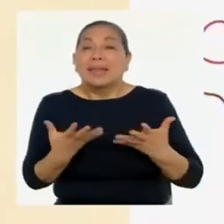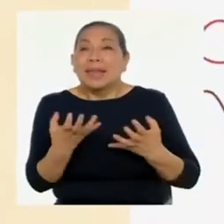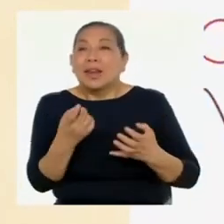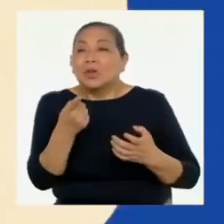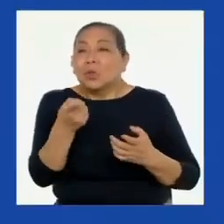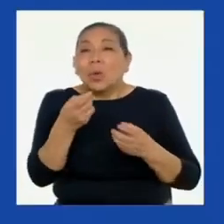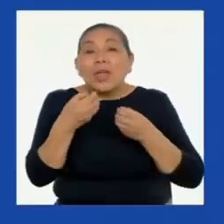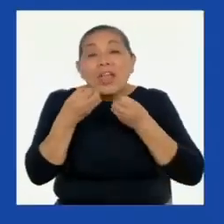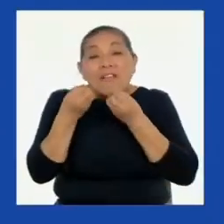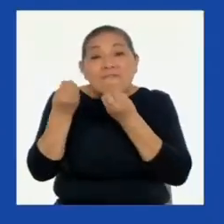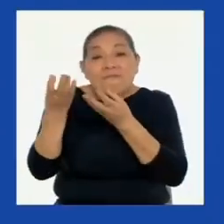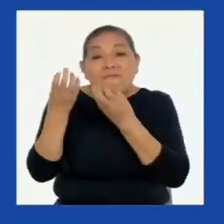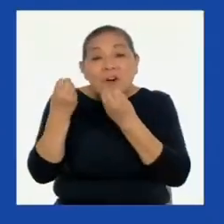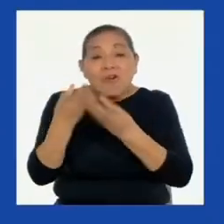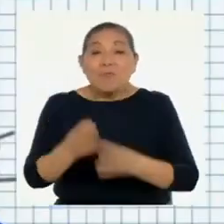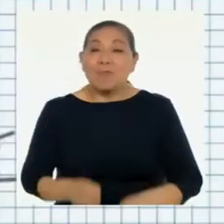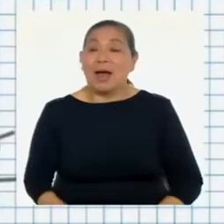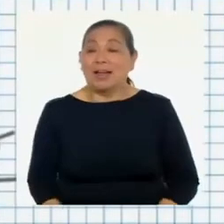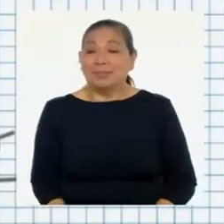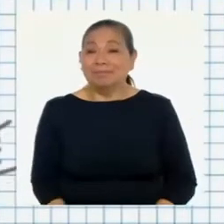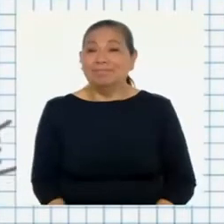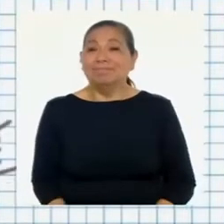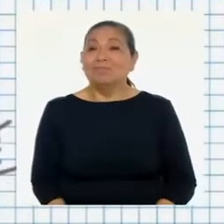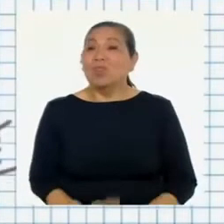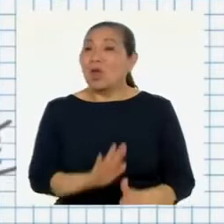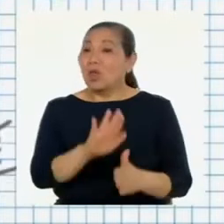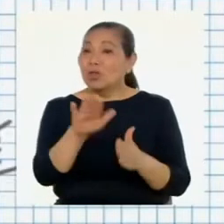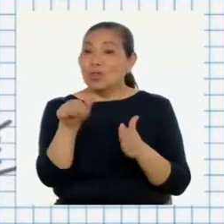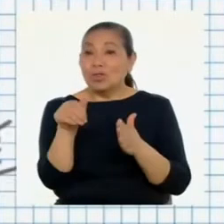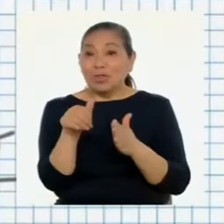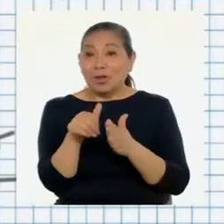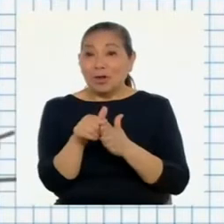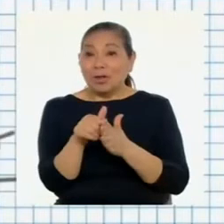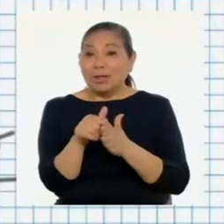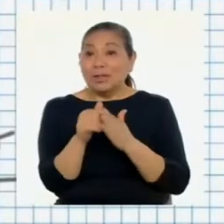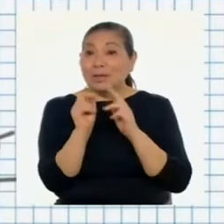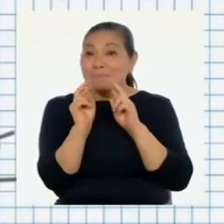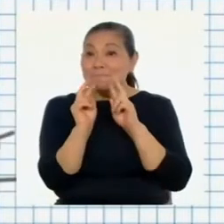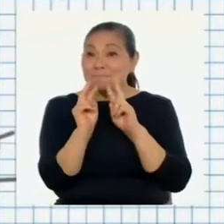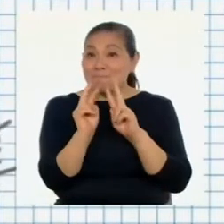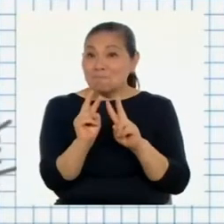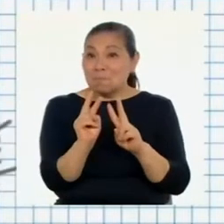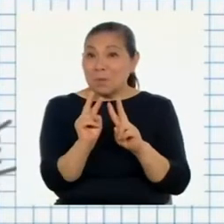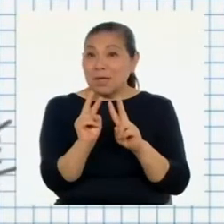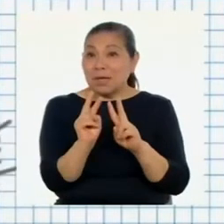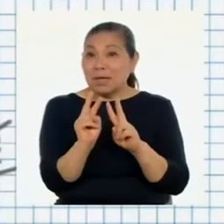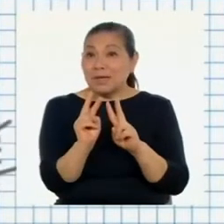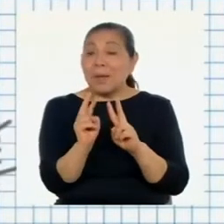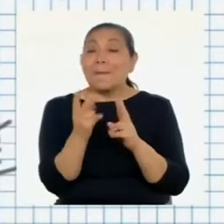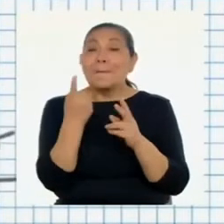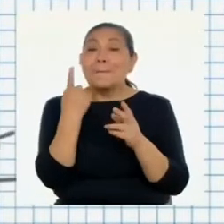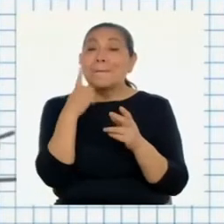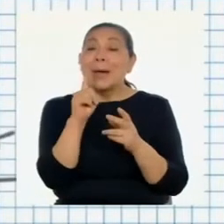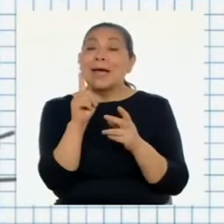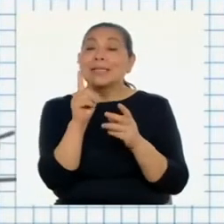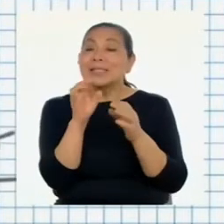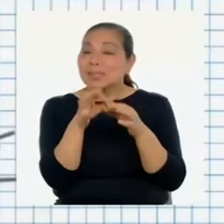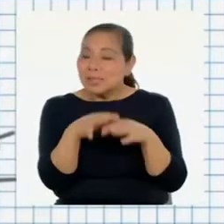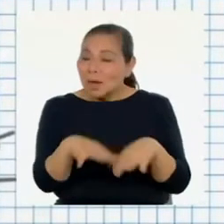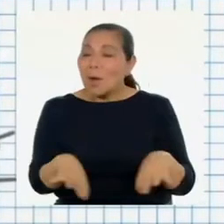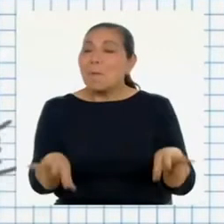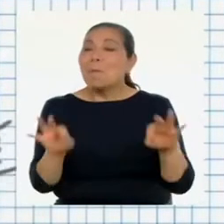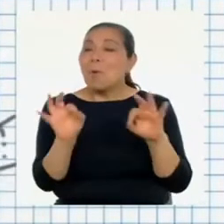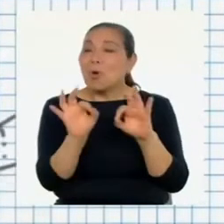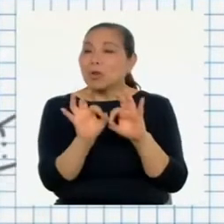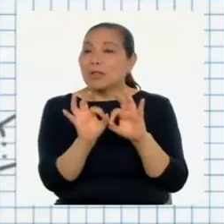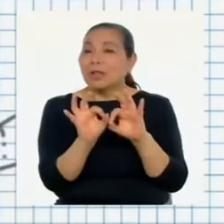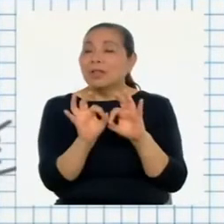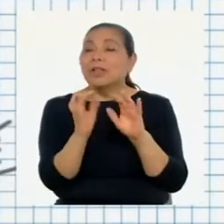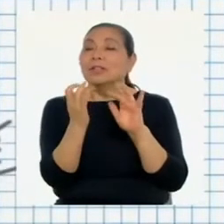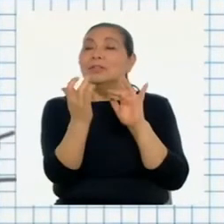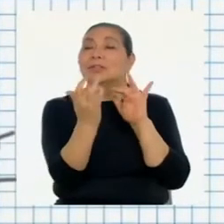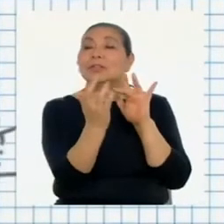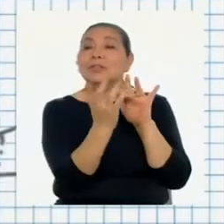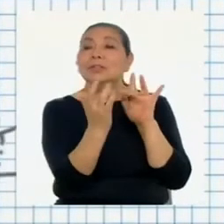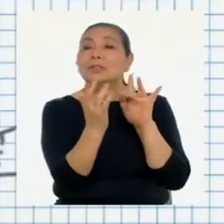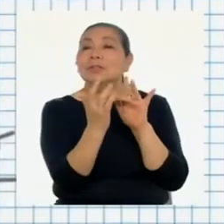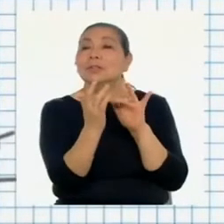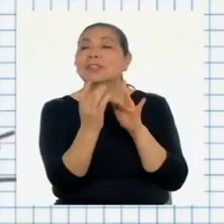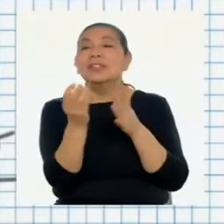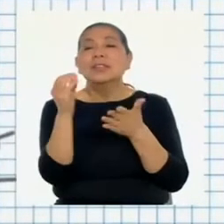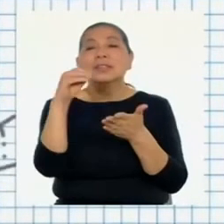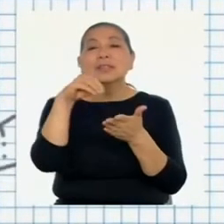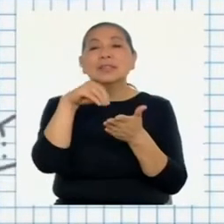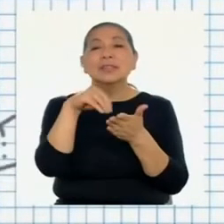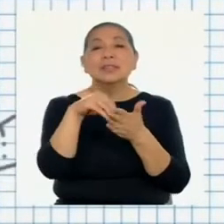que tengamos. Todo esto que acabamos de ver son las características que nos permiten identificar